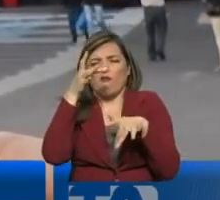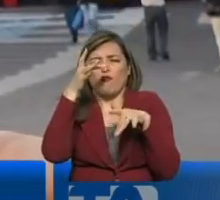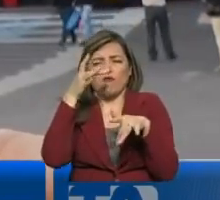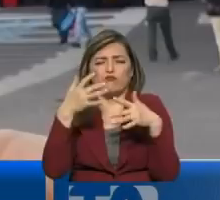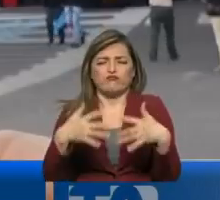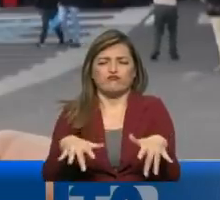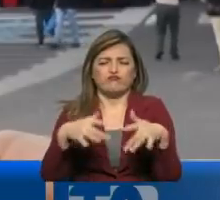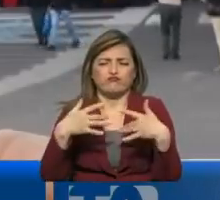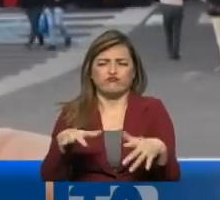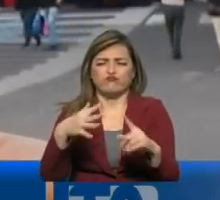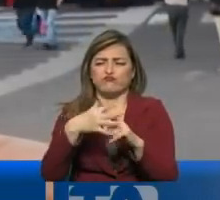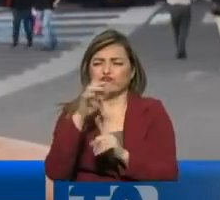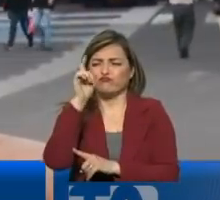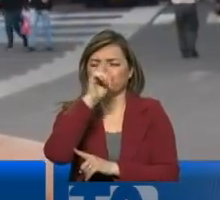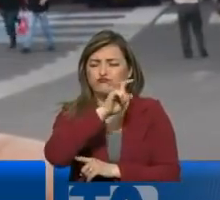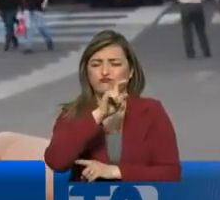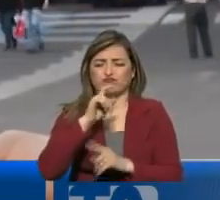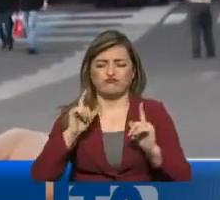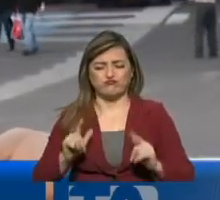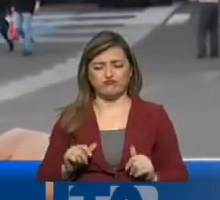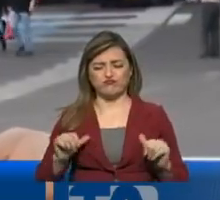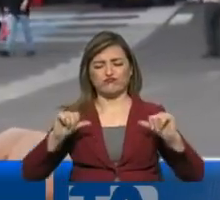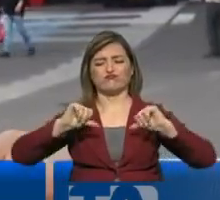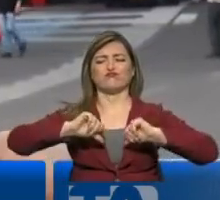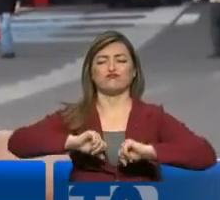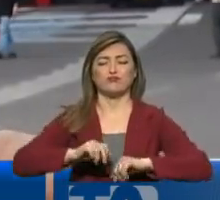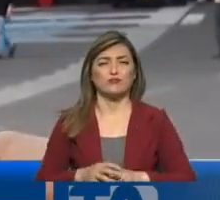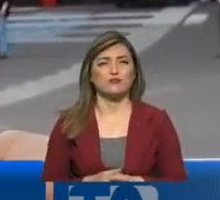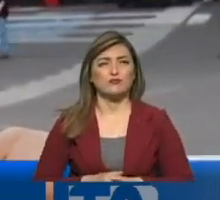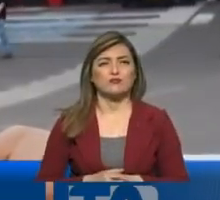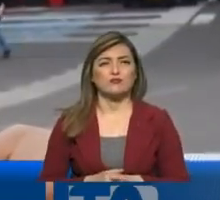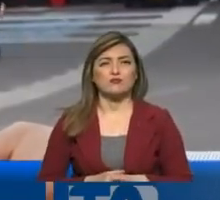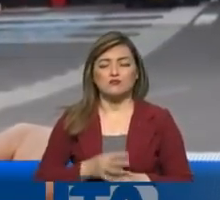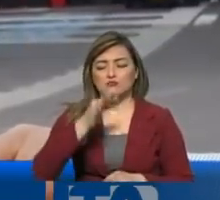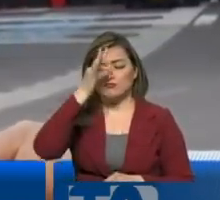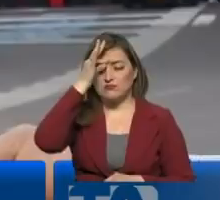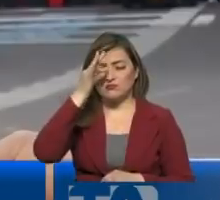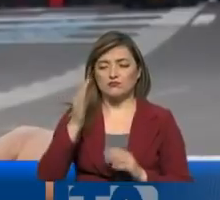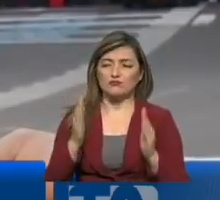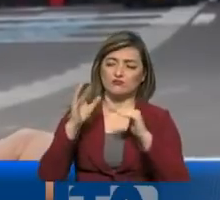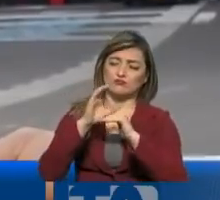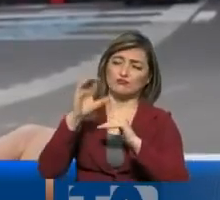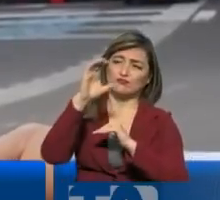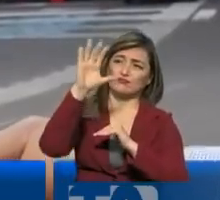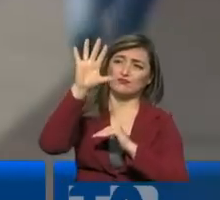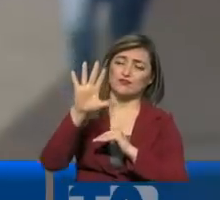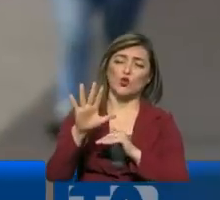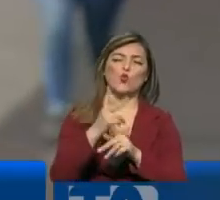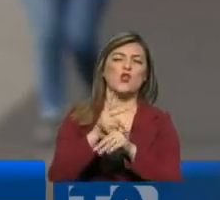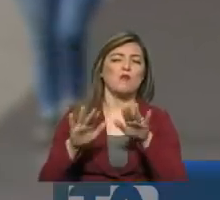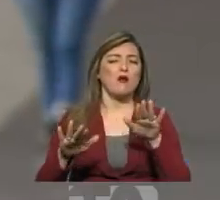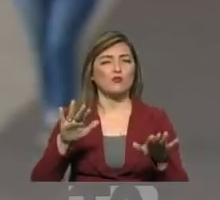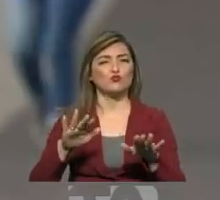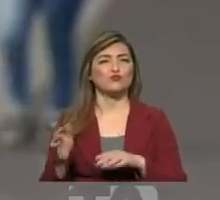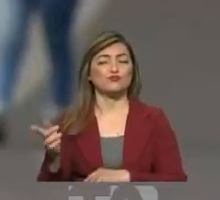salud está muy mal. Aquí en el hospital está en el quinto piso, en cuidados intermedios. Gabriela,